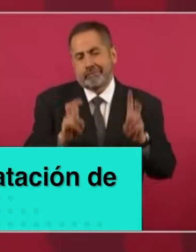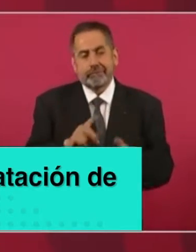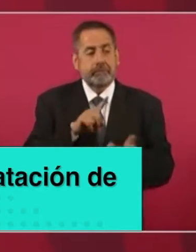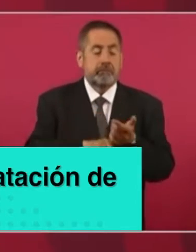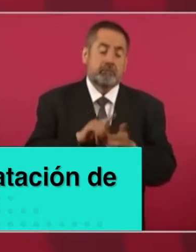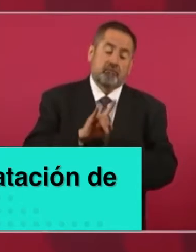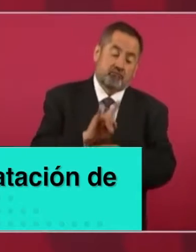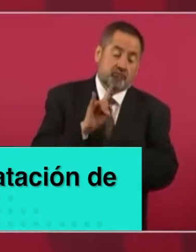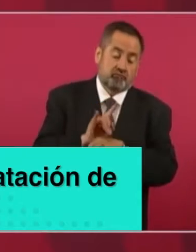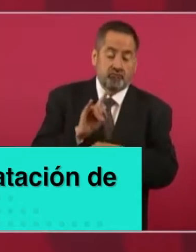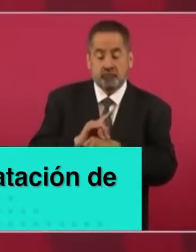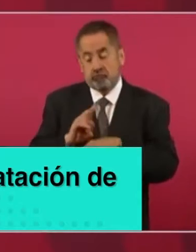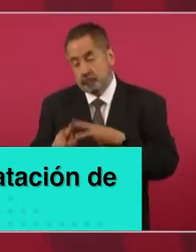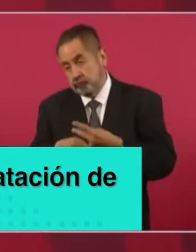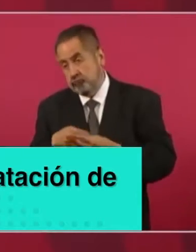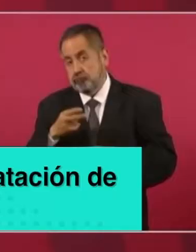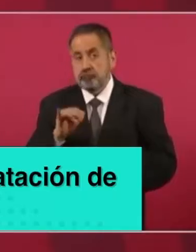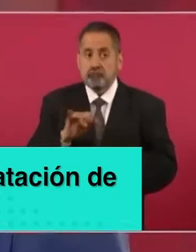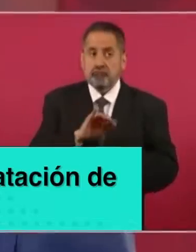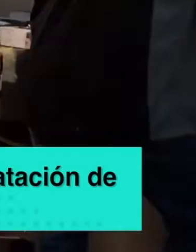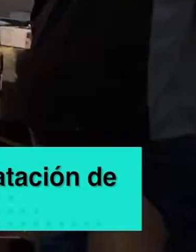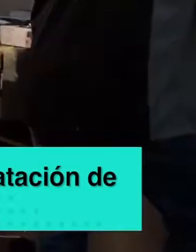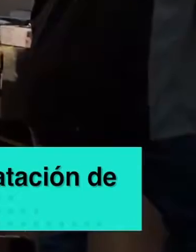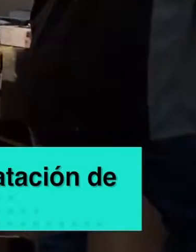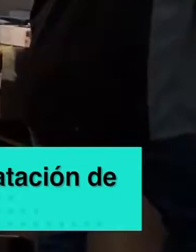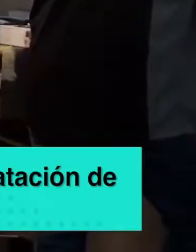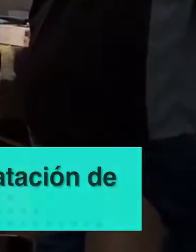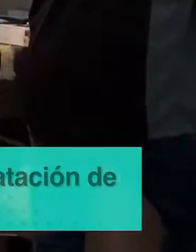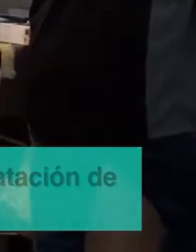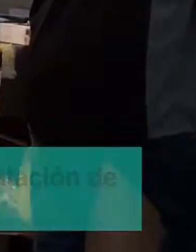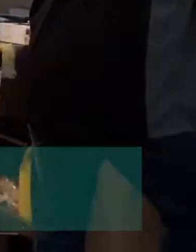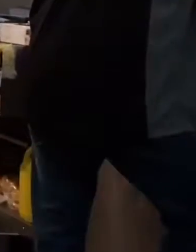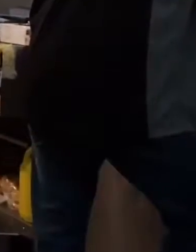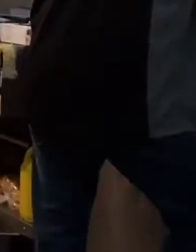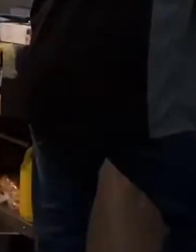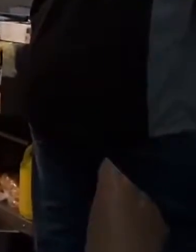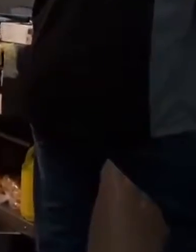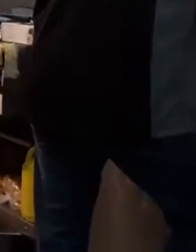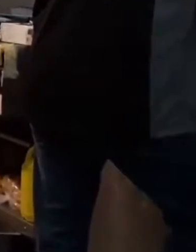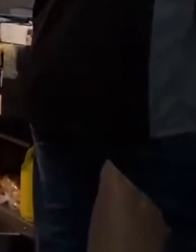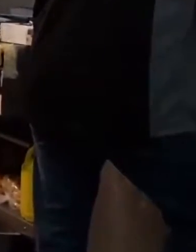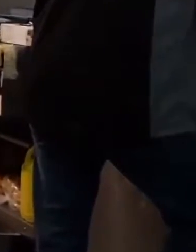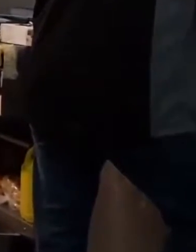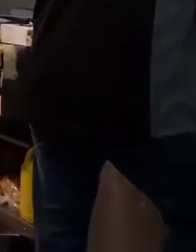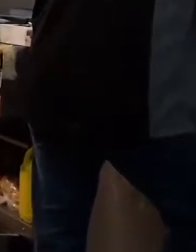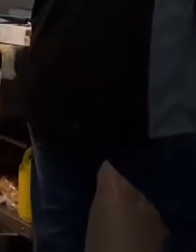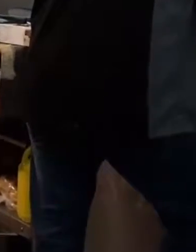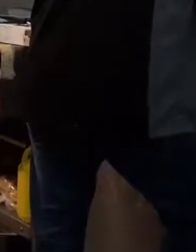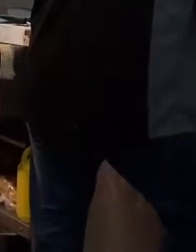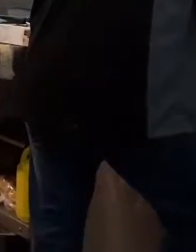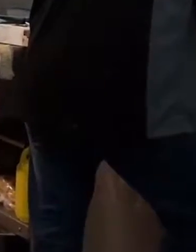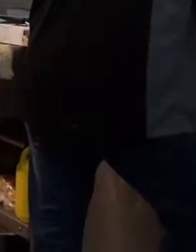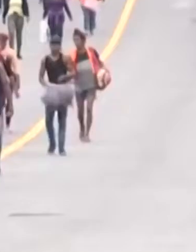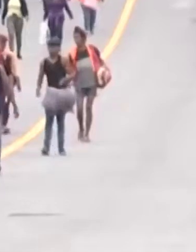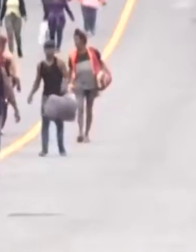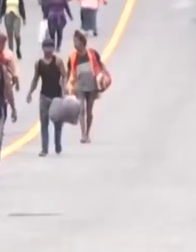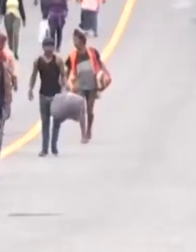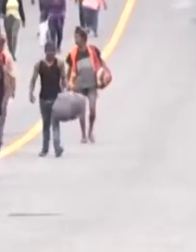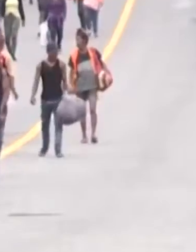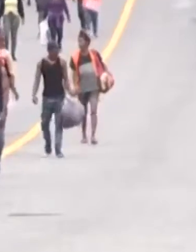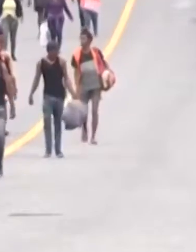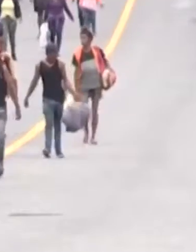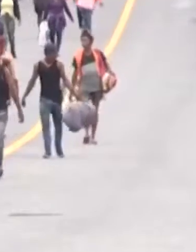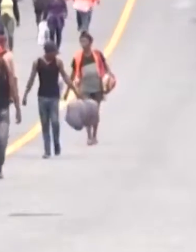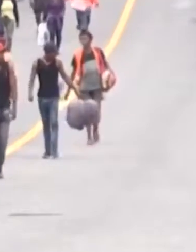para legalizar la contratación de trabajadores mexicanos con el fin de que no sea un asunto de polleros. Señaló que su planteamiento es